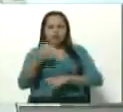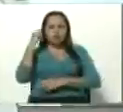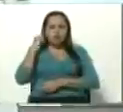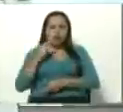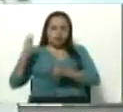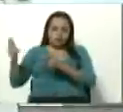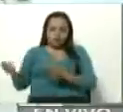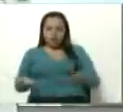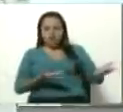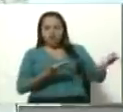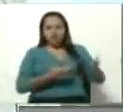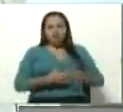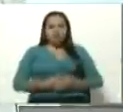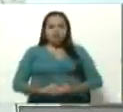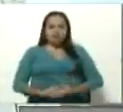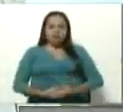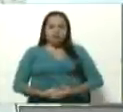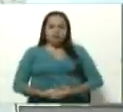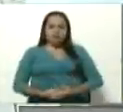Bienvenidos.